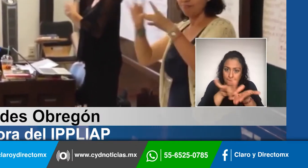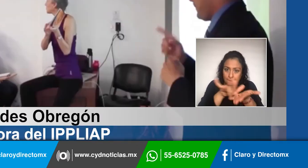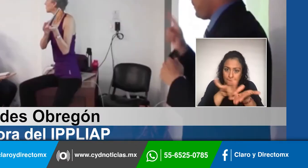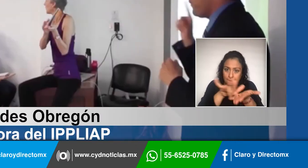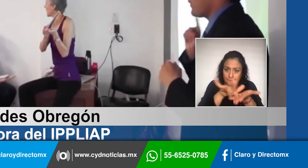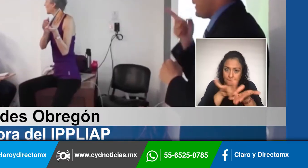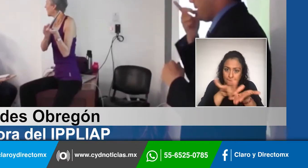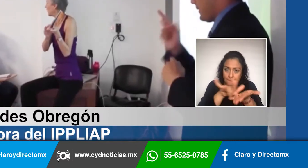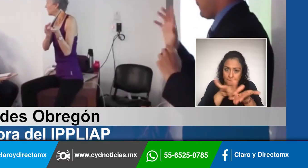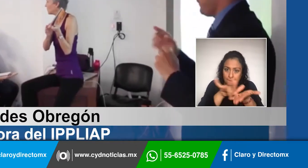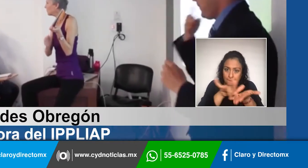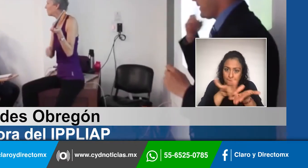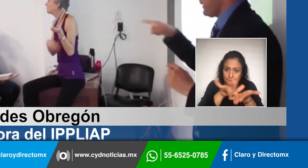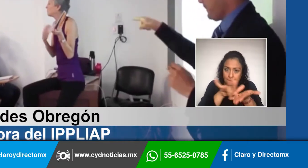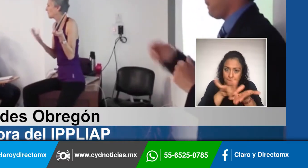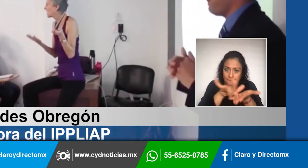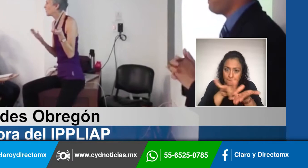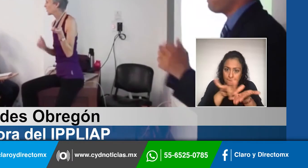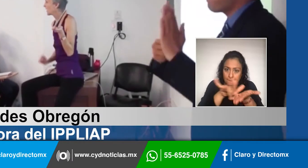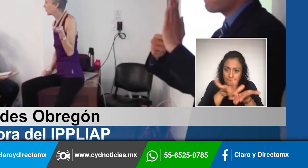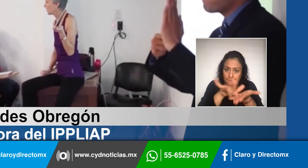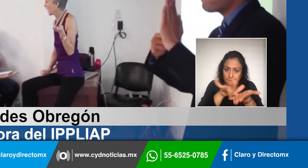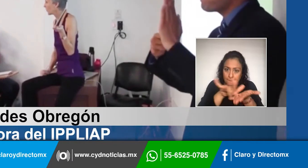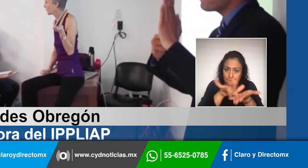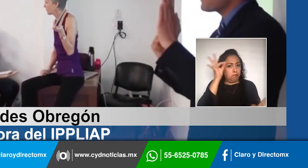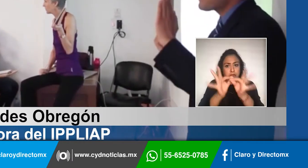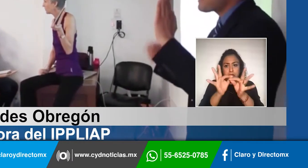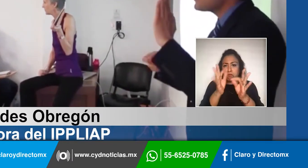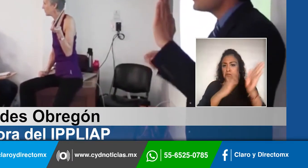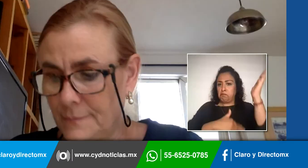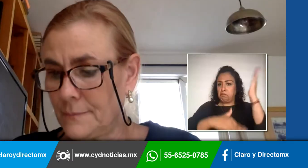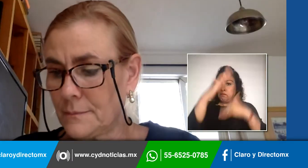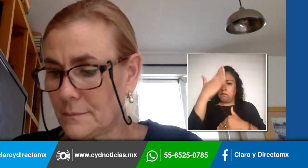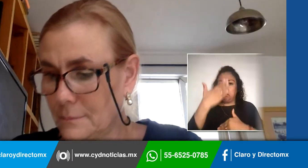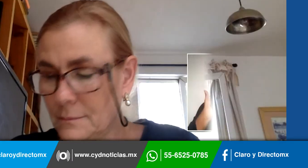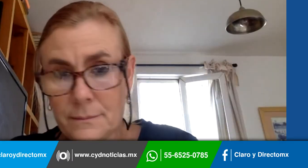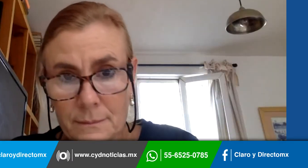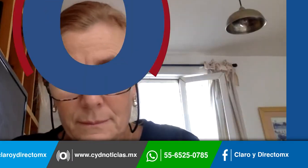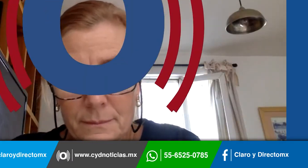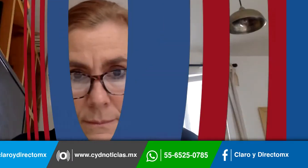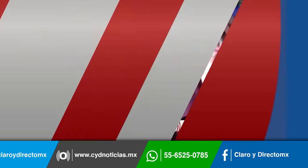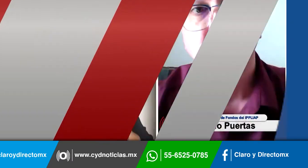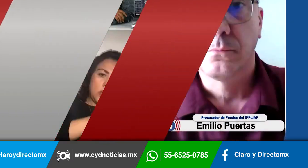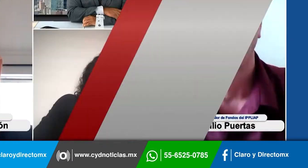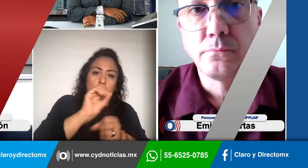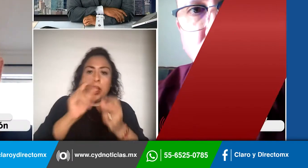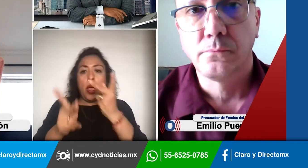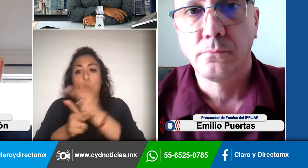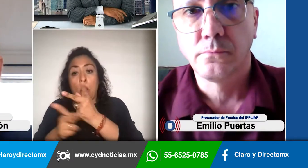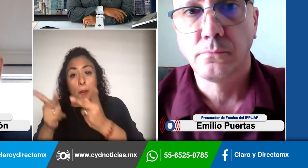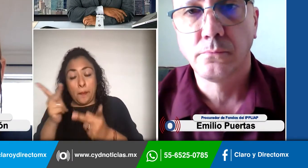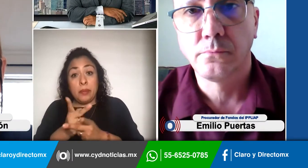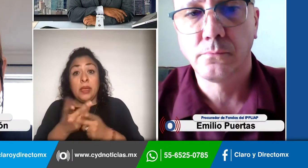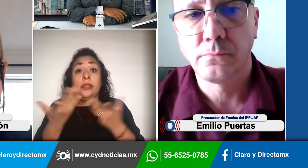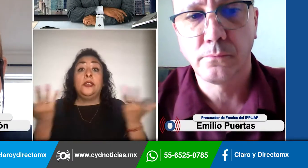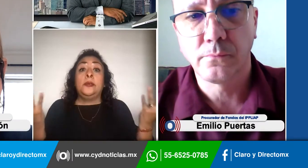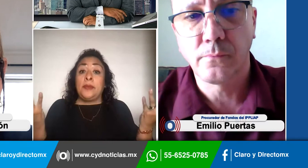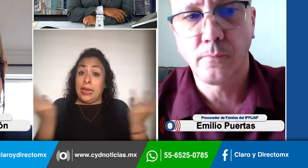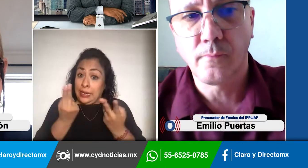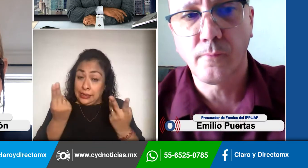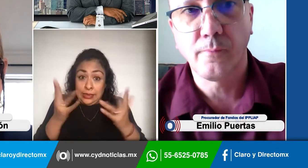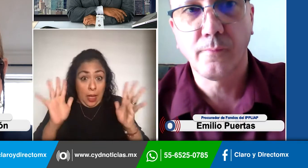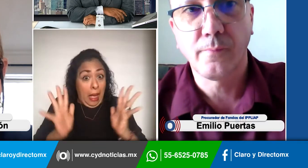terminar con éxito esos niveles educativos. Esto requiere poner manos a la obra. ¿Qué hacemos? Platíquenos, por favor,